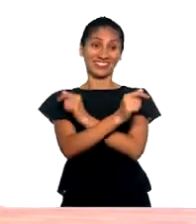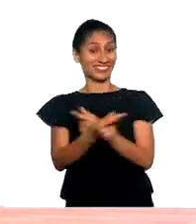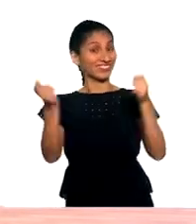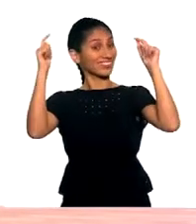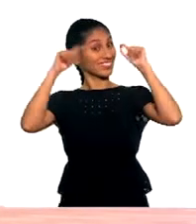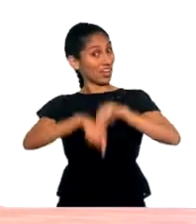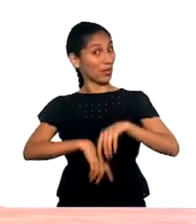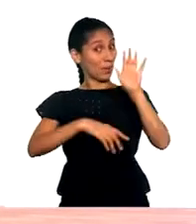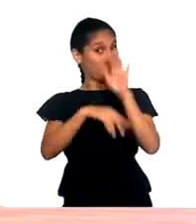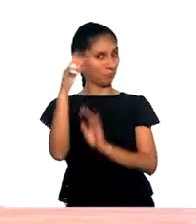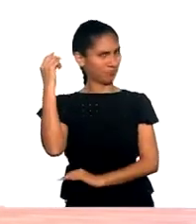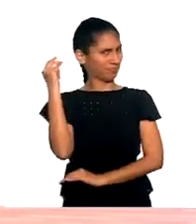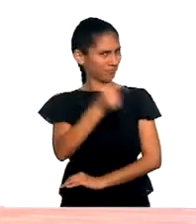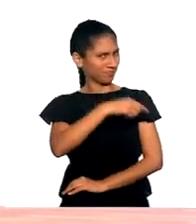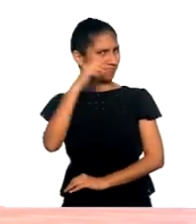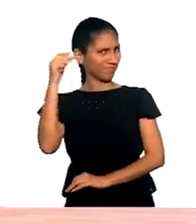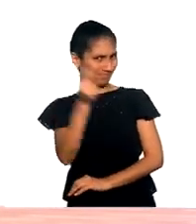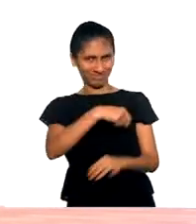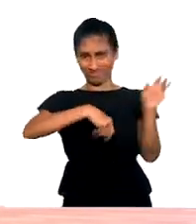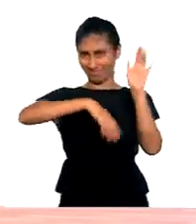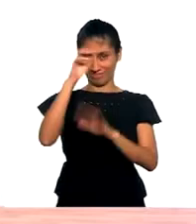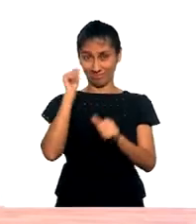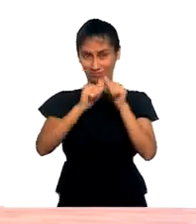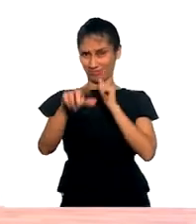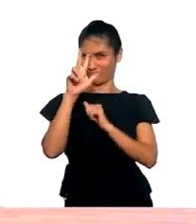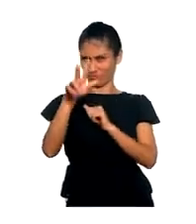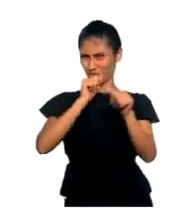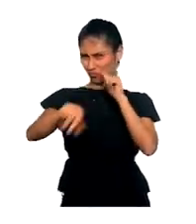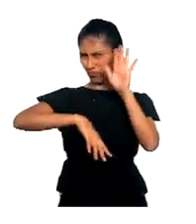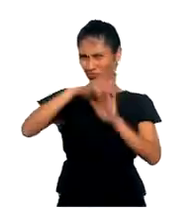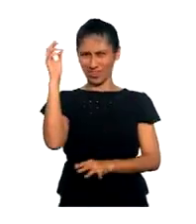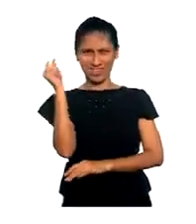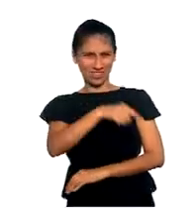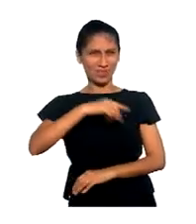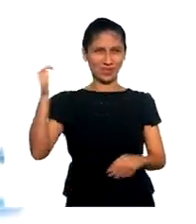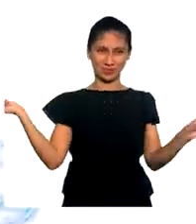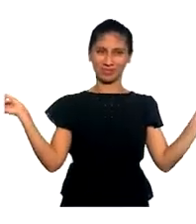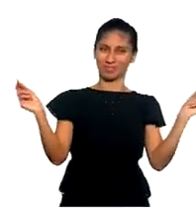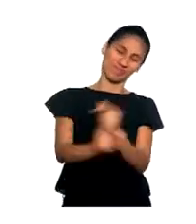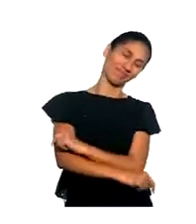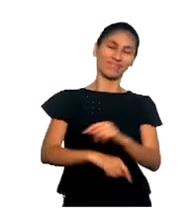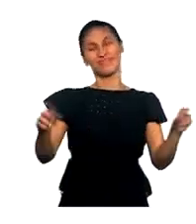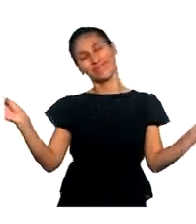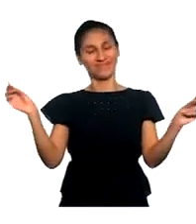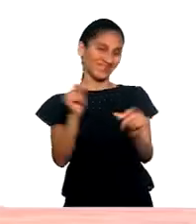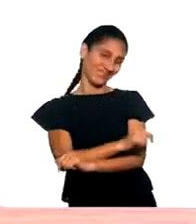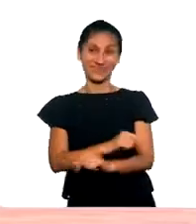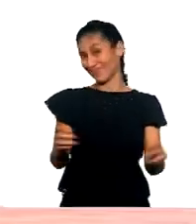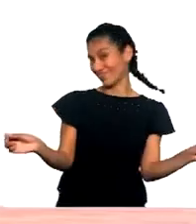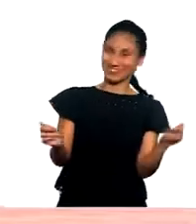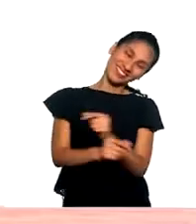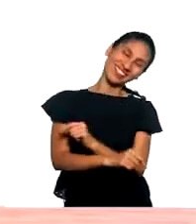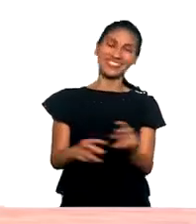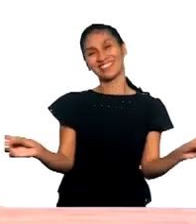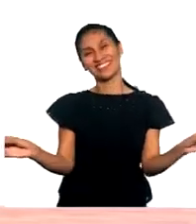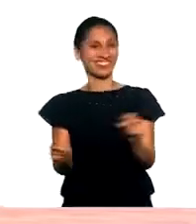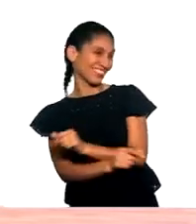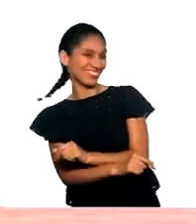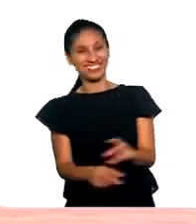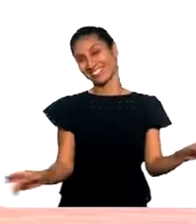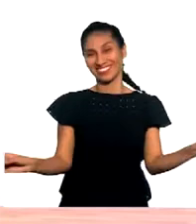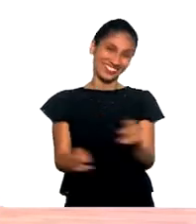a velocidad número 3 más rápido que i ii y iii y